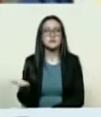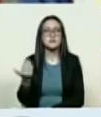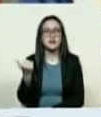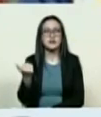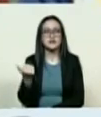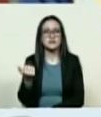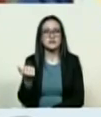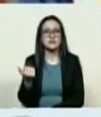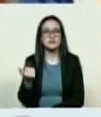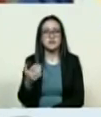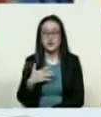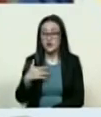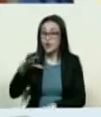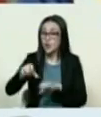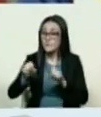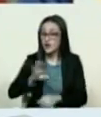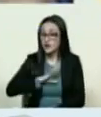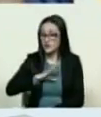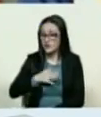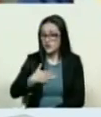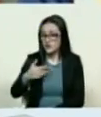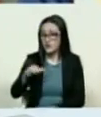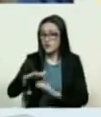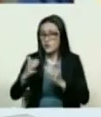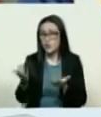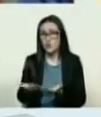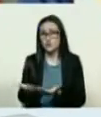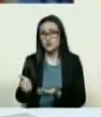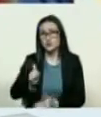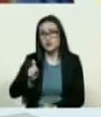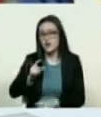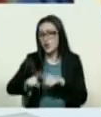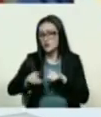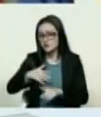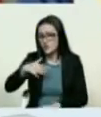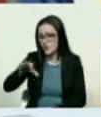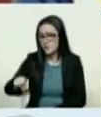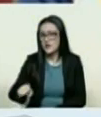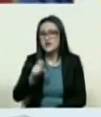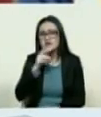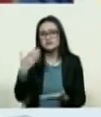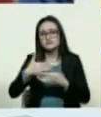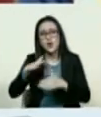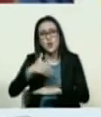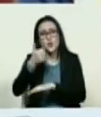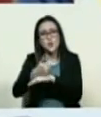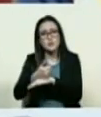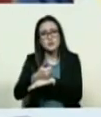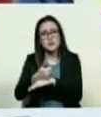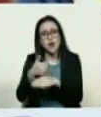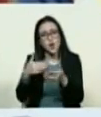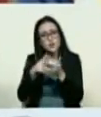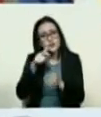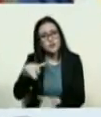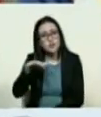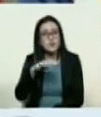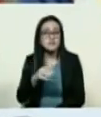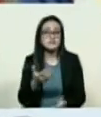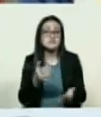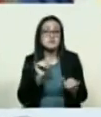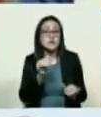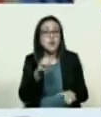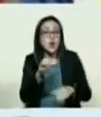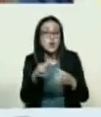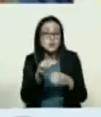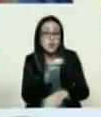dejen comprar lo que necesitamos en el mundo. ¿Quién ha pedido ese bloqueo contra nuestro pueblo? La oposición venezolana. El problema